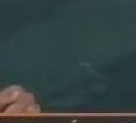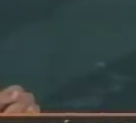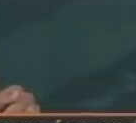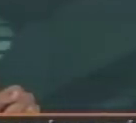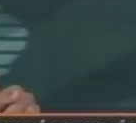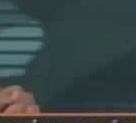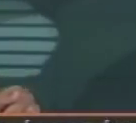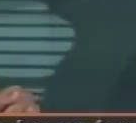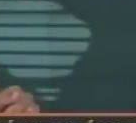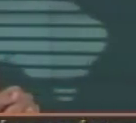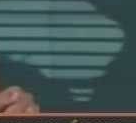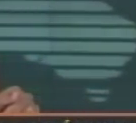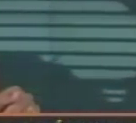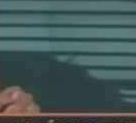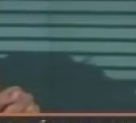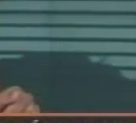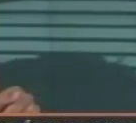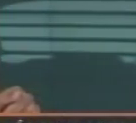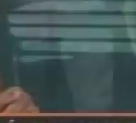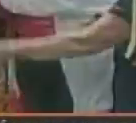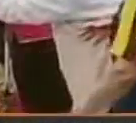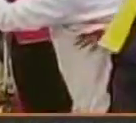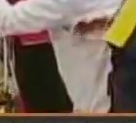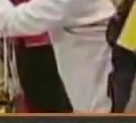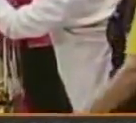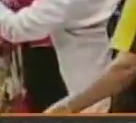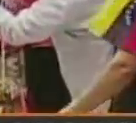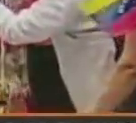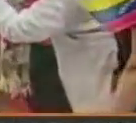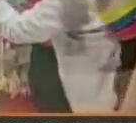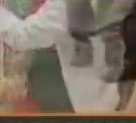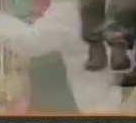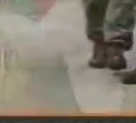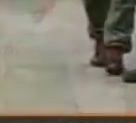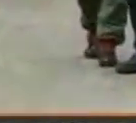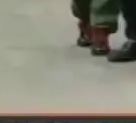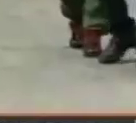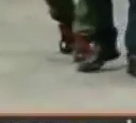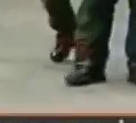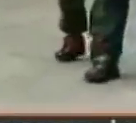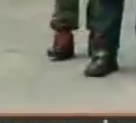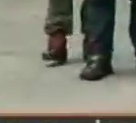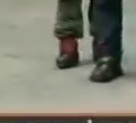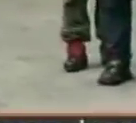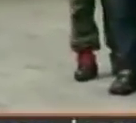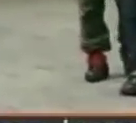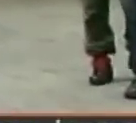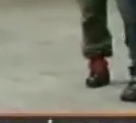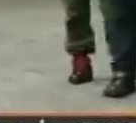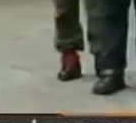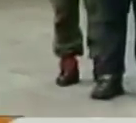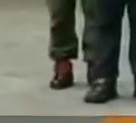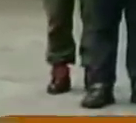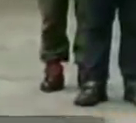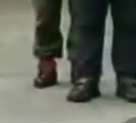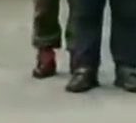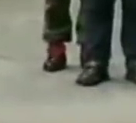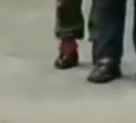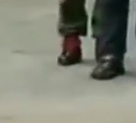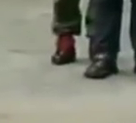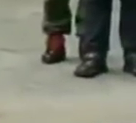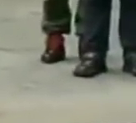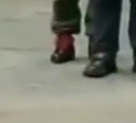una concentración. Veamos. De esta manera damos inicio a esta transmisión a propósito de